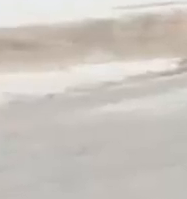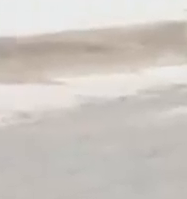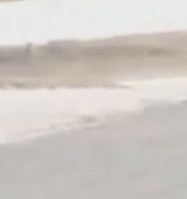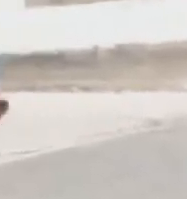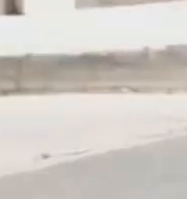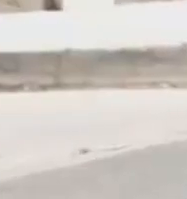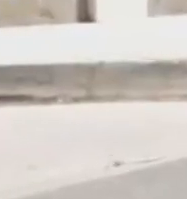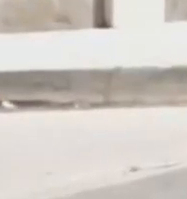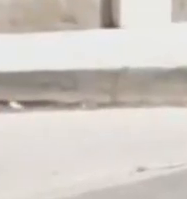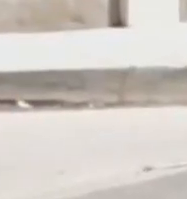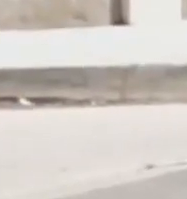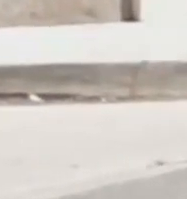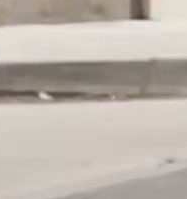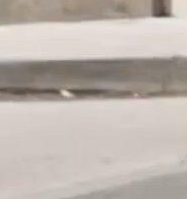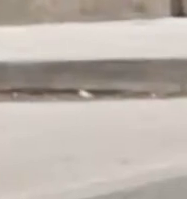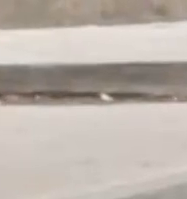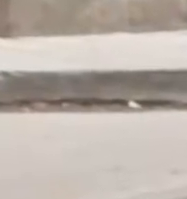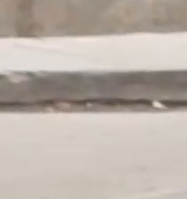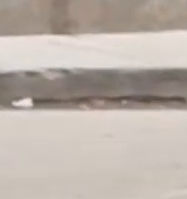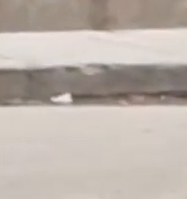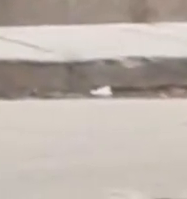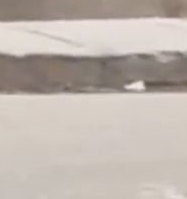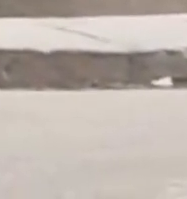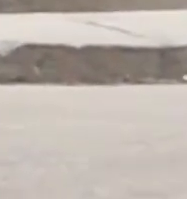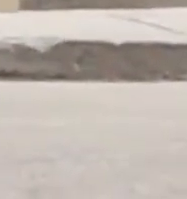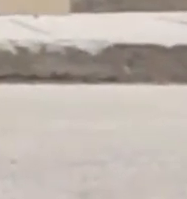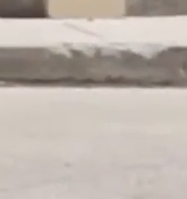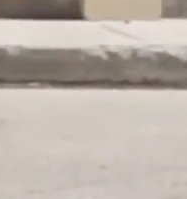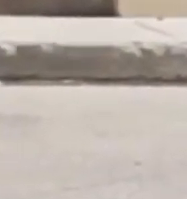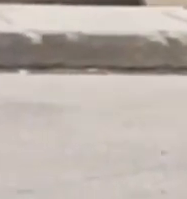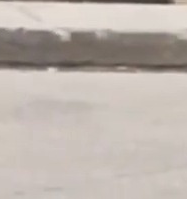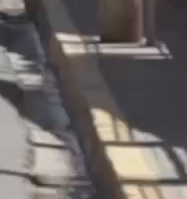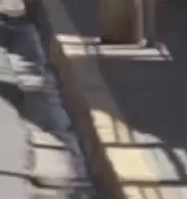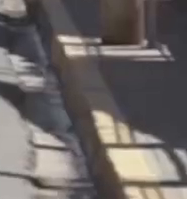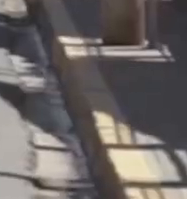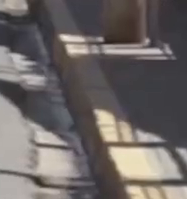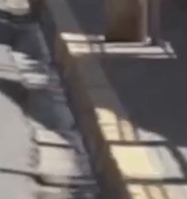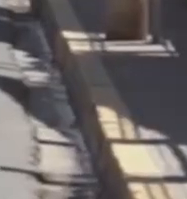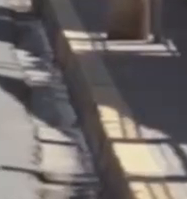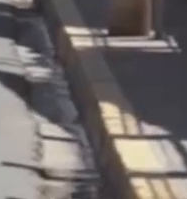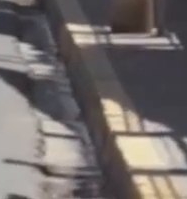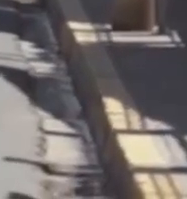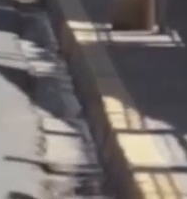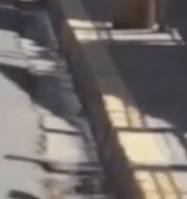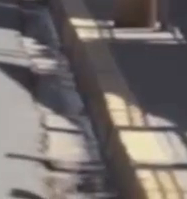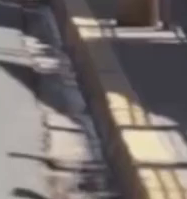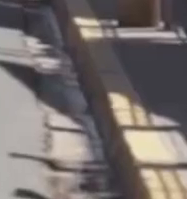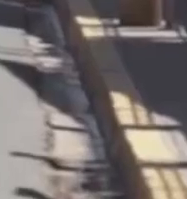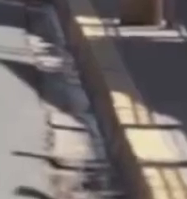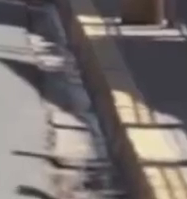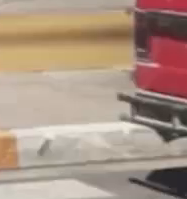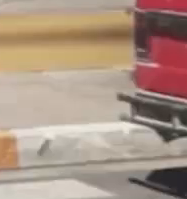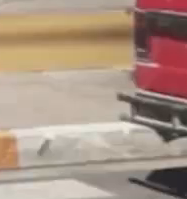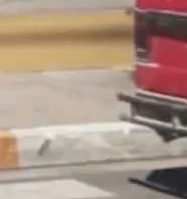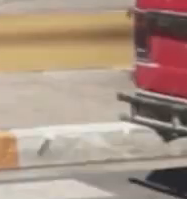desarrollo intelectual, las habilidades y los valores espirituales, cívicos y morales que contribuyen al desarrollo o prestigio de la